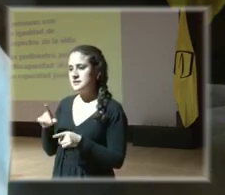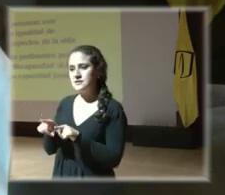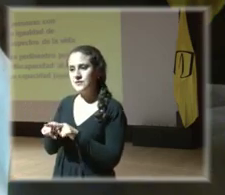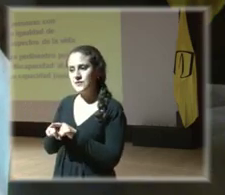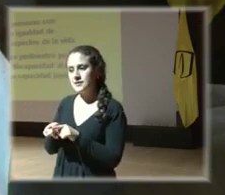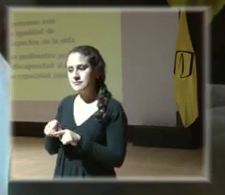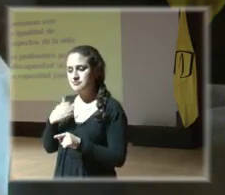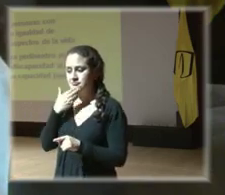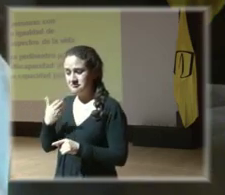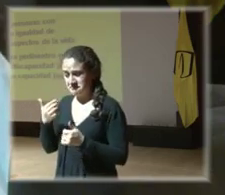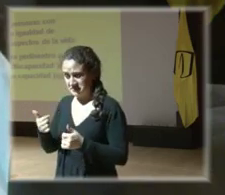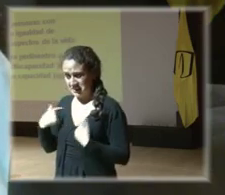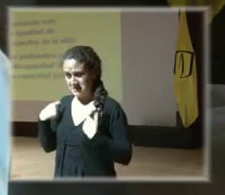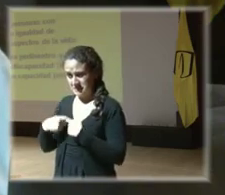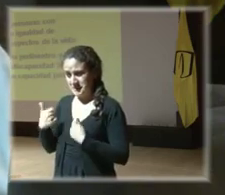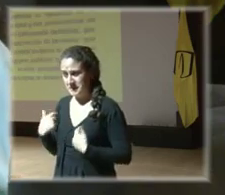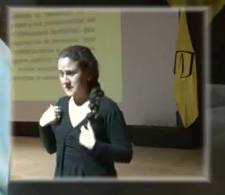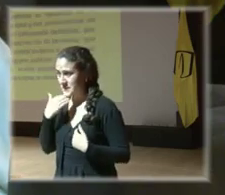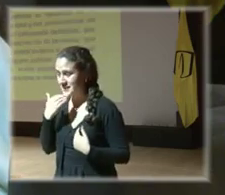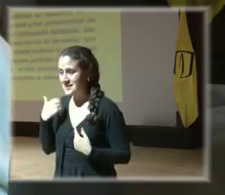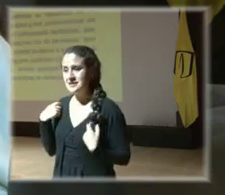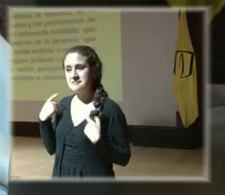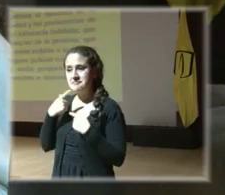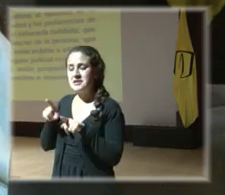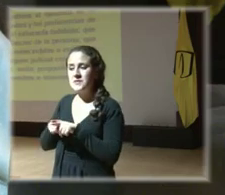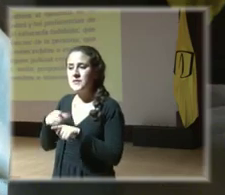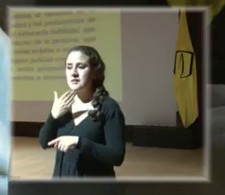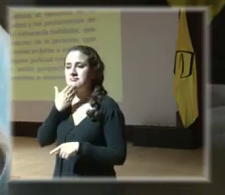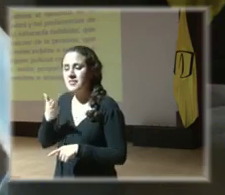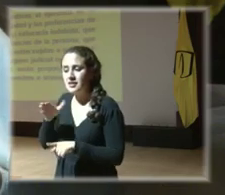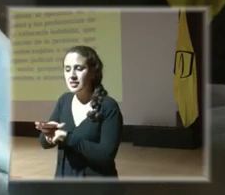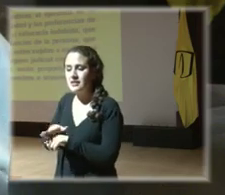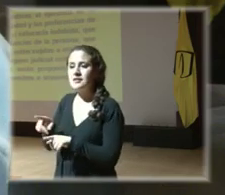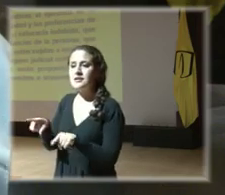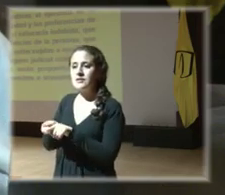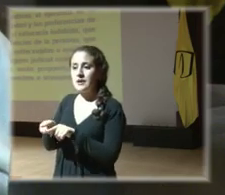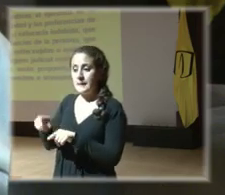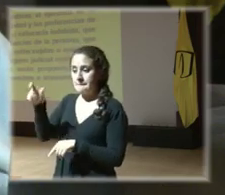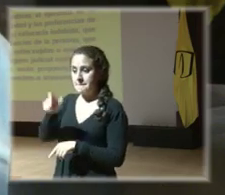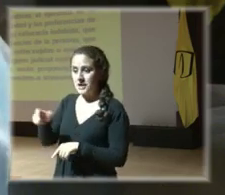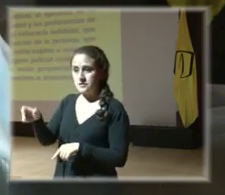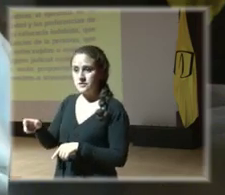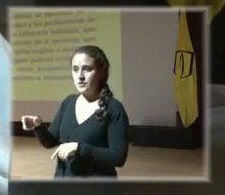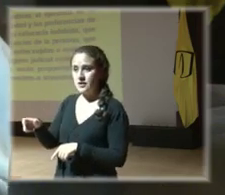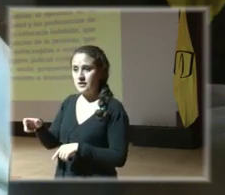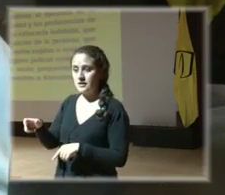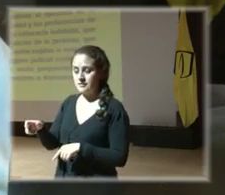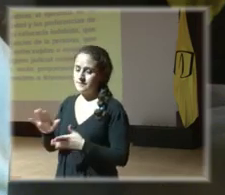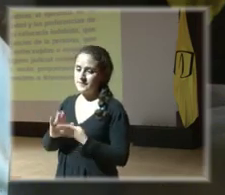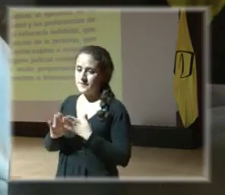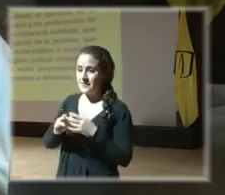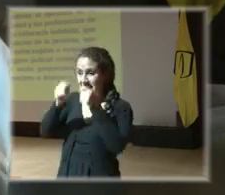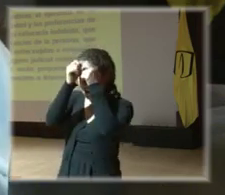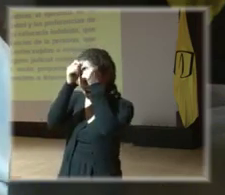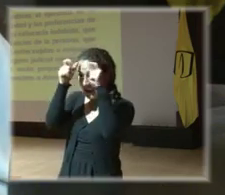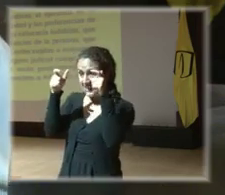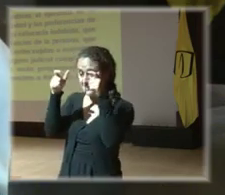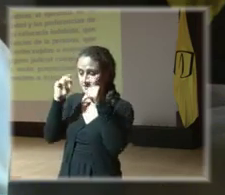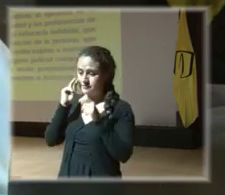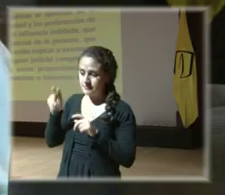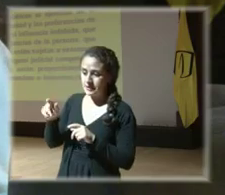pernicioso, no sé si se dice en castellano, pero es que la persona requiere, o sea, el Estado requiere que una